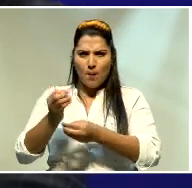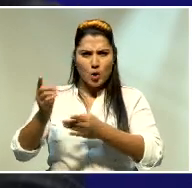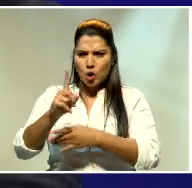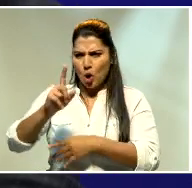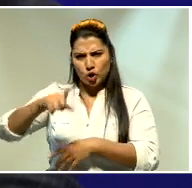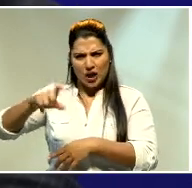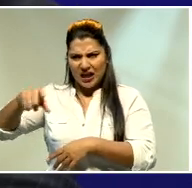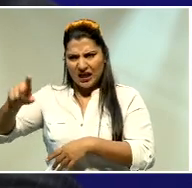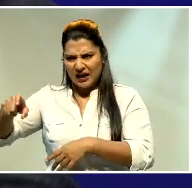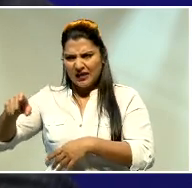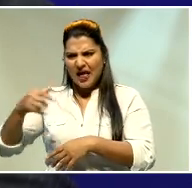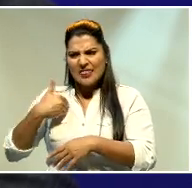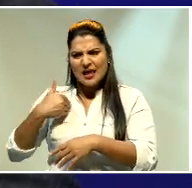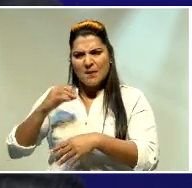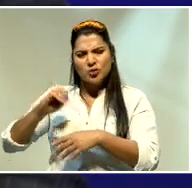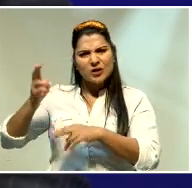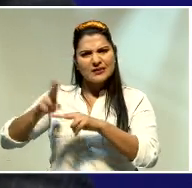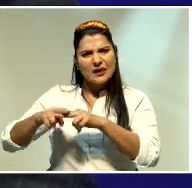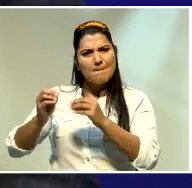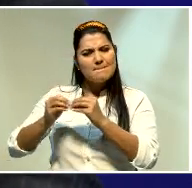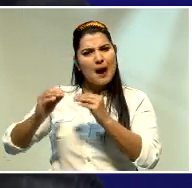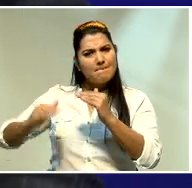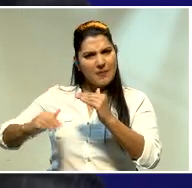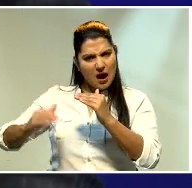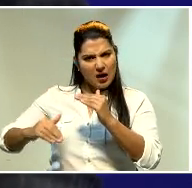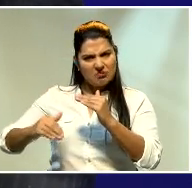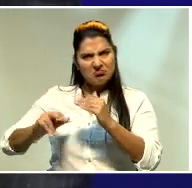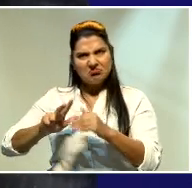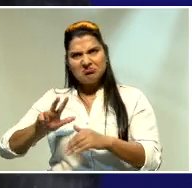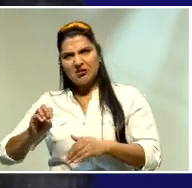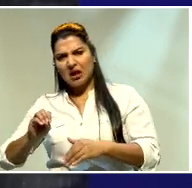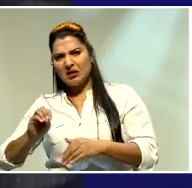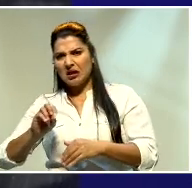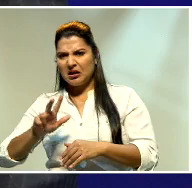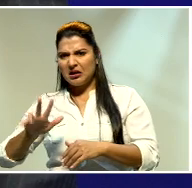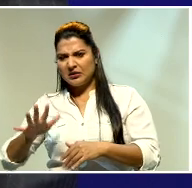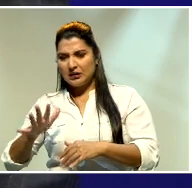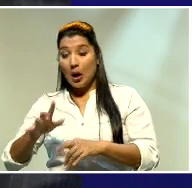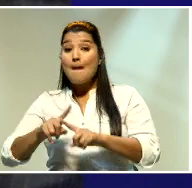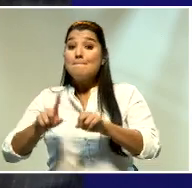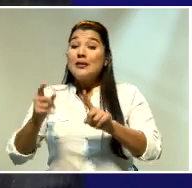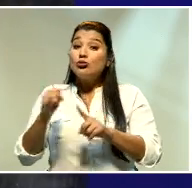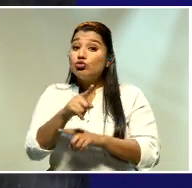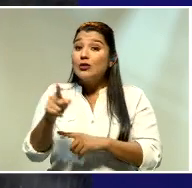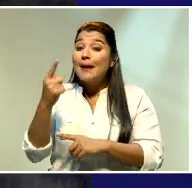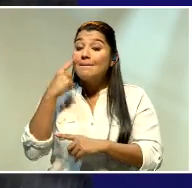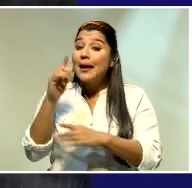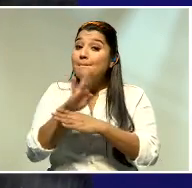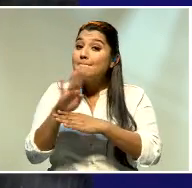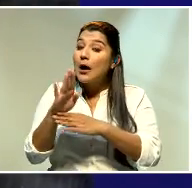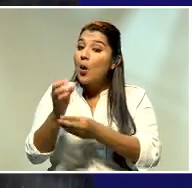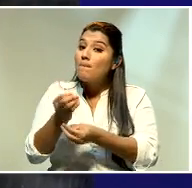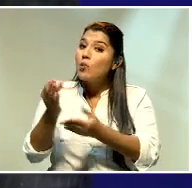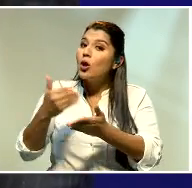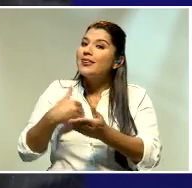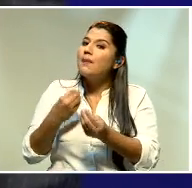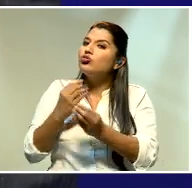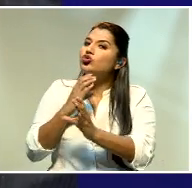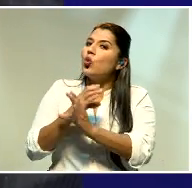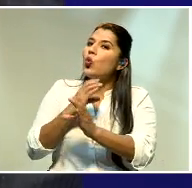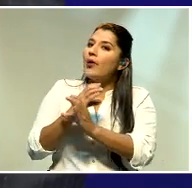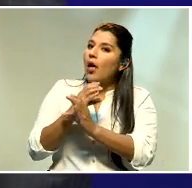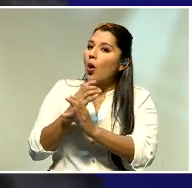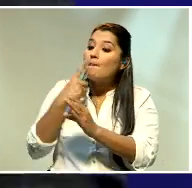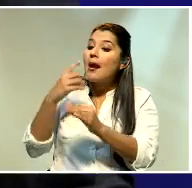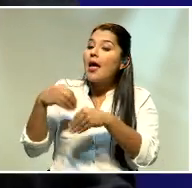equivoco, están entre 30 y 35. Pero además, si la gente lo ha visto, los bancos públicos se cuidan mucho en no dar